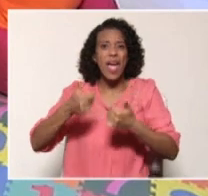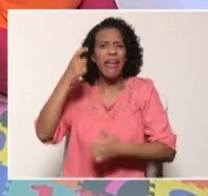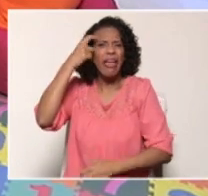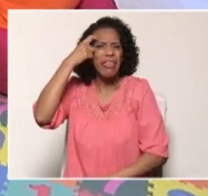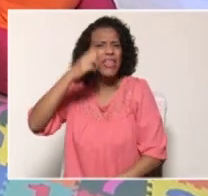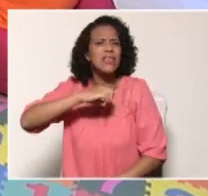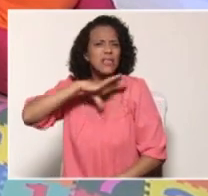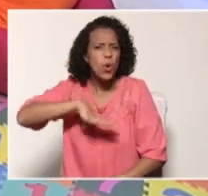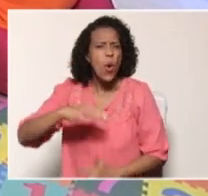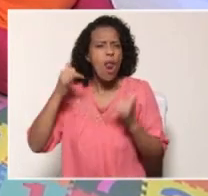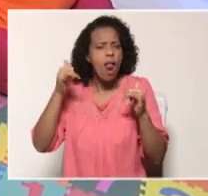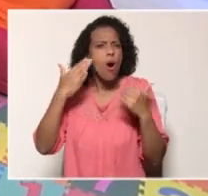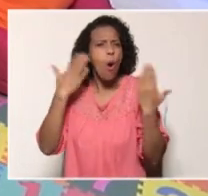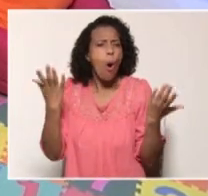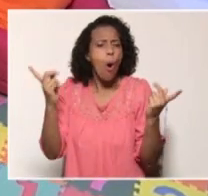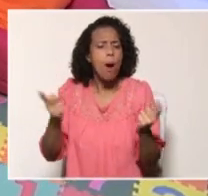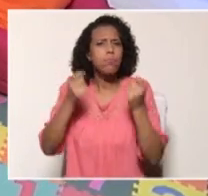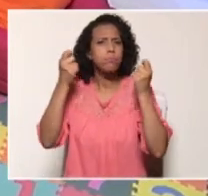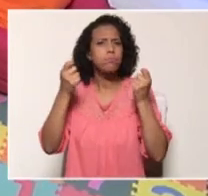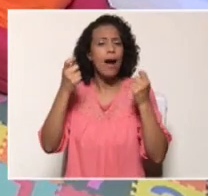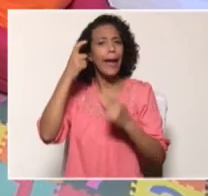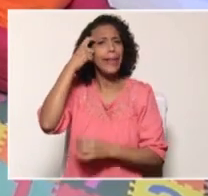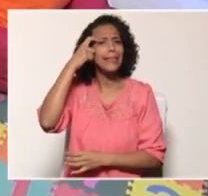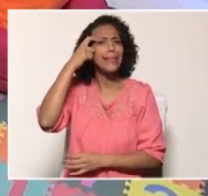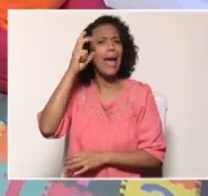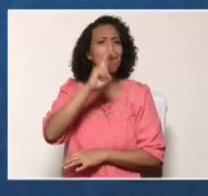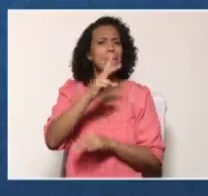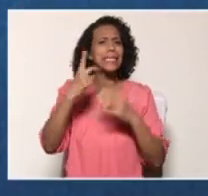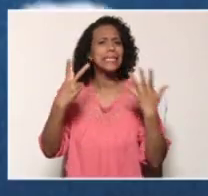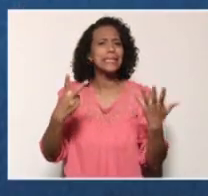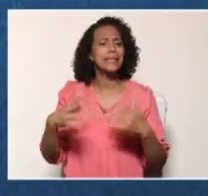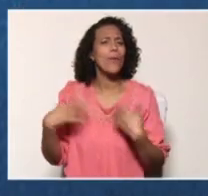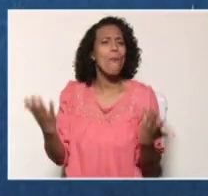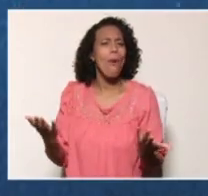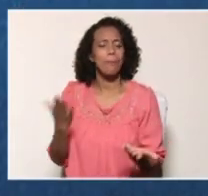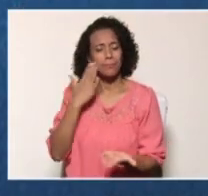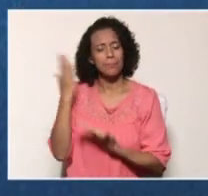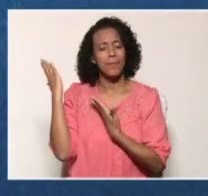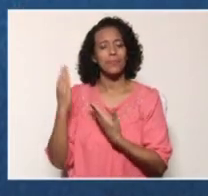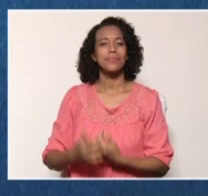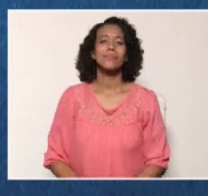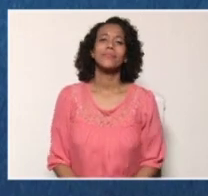descubrir qué se celebra o conmemora tal día como hoy.